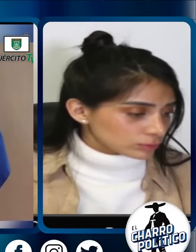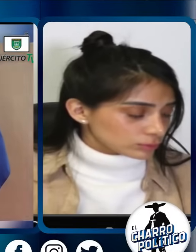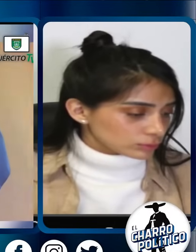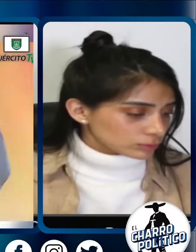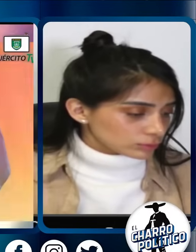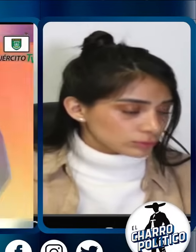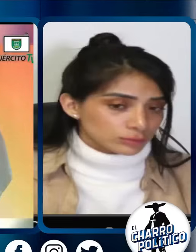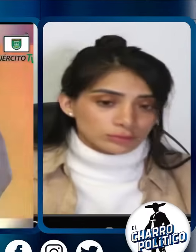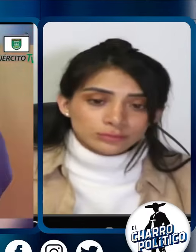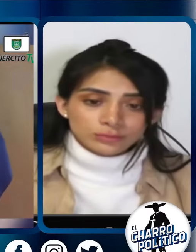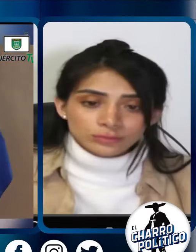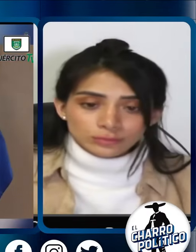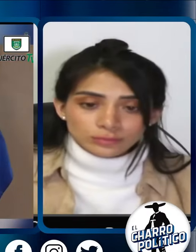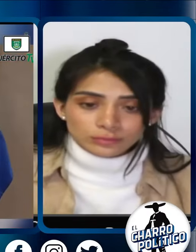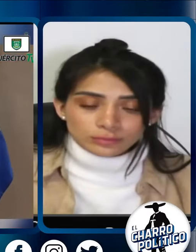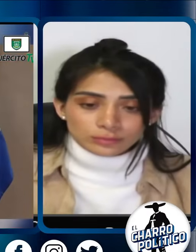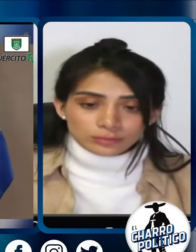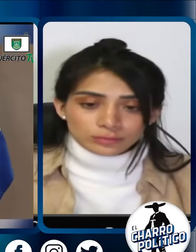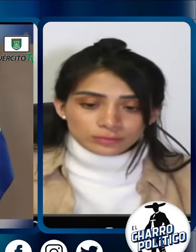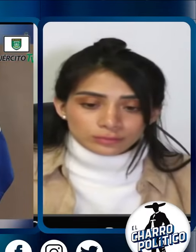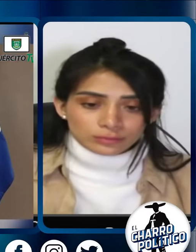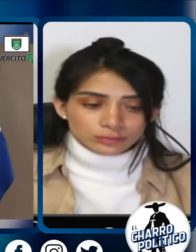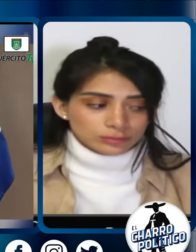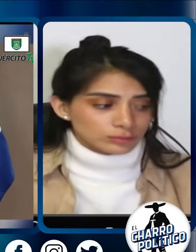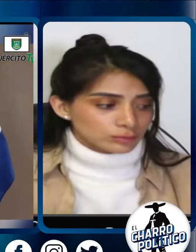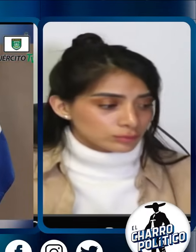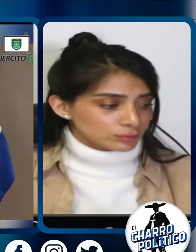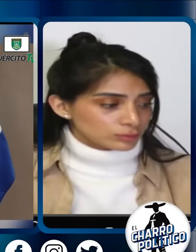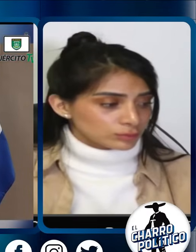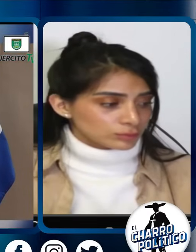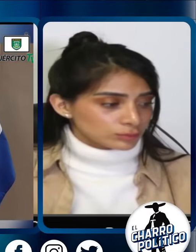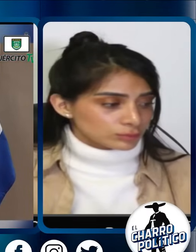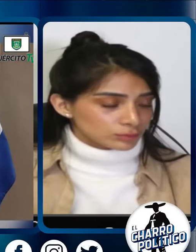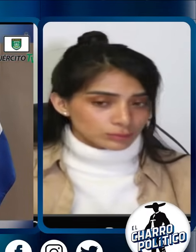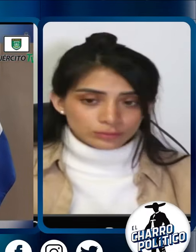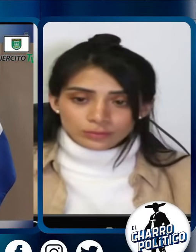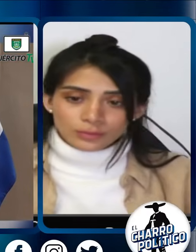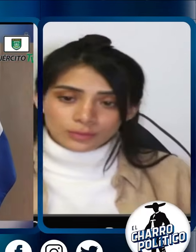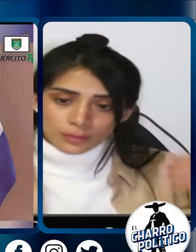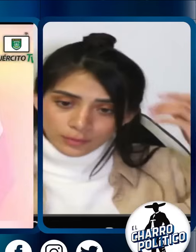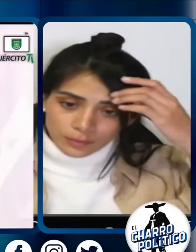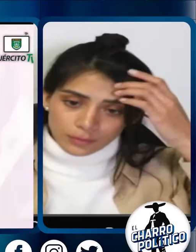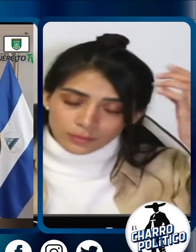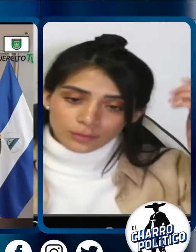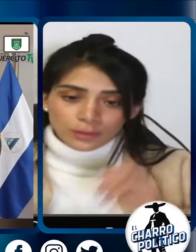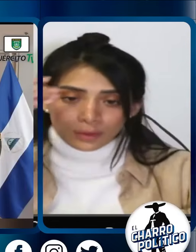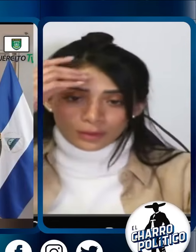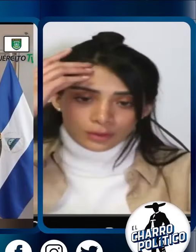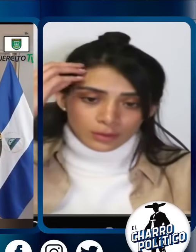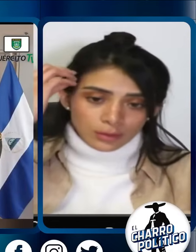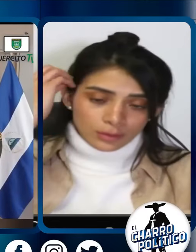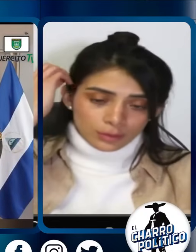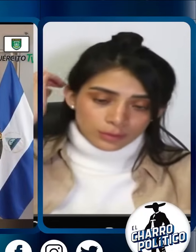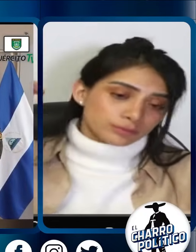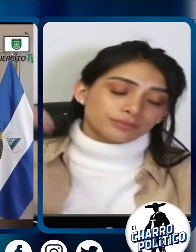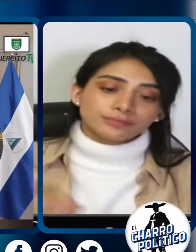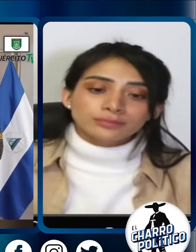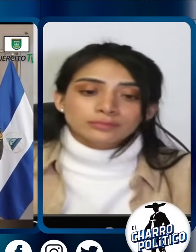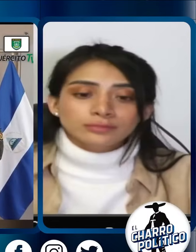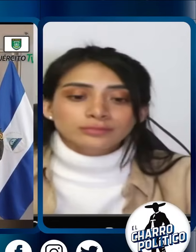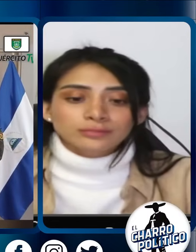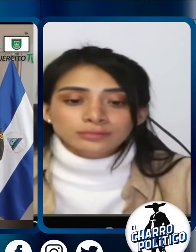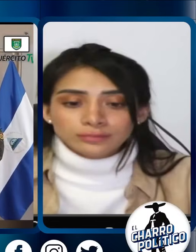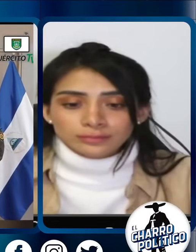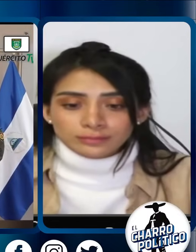del 43 aniversario de Constitución, en cumplimiento de las misiones y tareas, todo por la patria, en defensa de la patria y